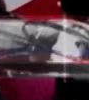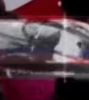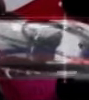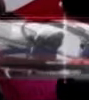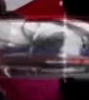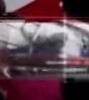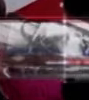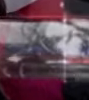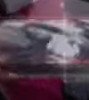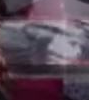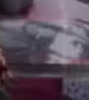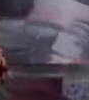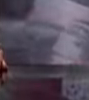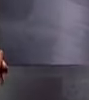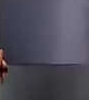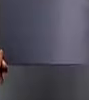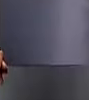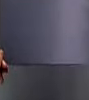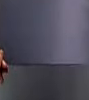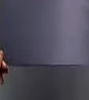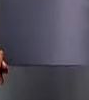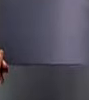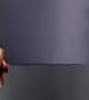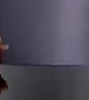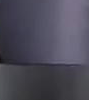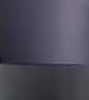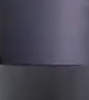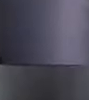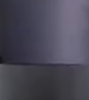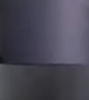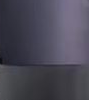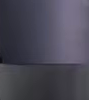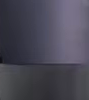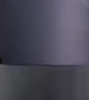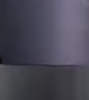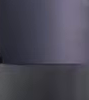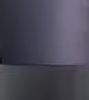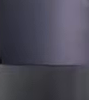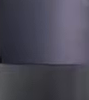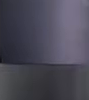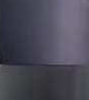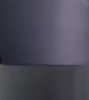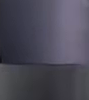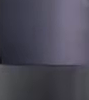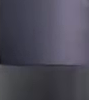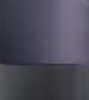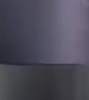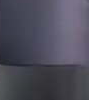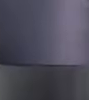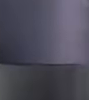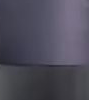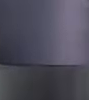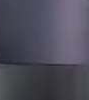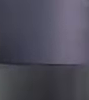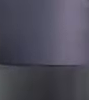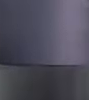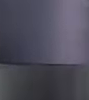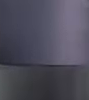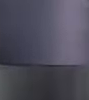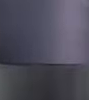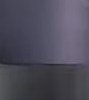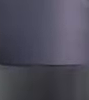tardes. Muy bien, Adam. Muchísimas gracias. Muy buenas tardes. Vamos a continuar informándole que la presidenta